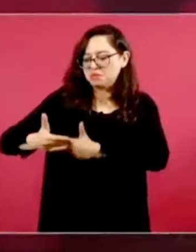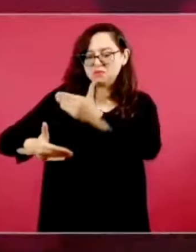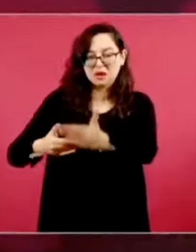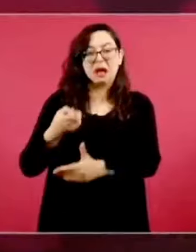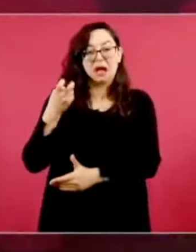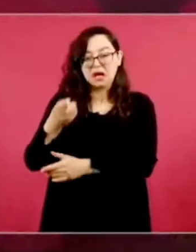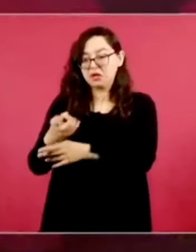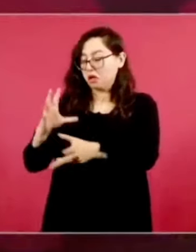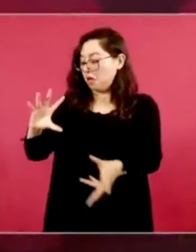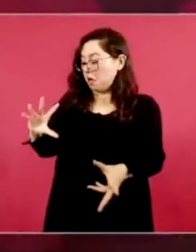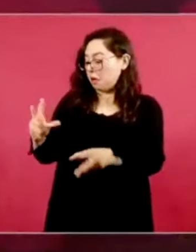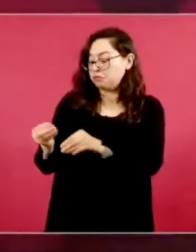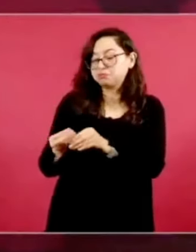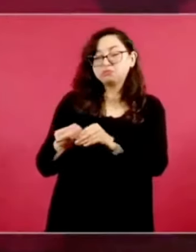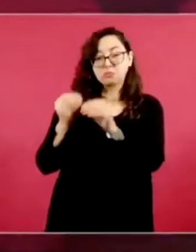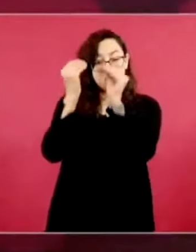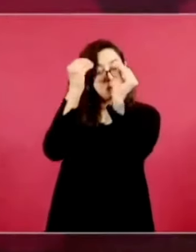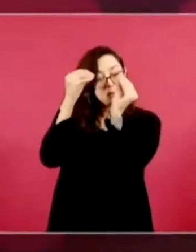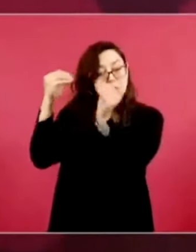sin principios?